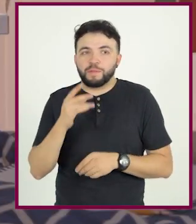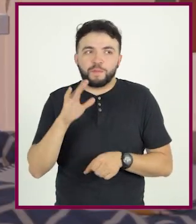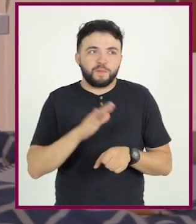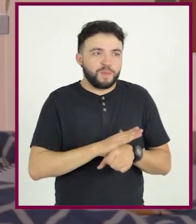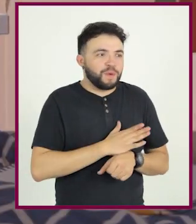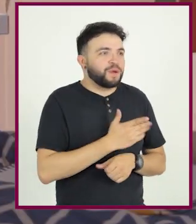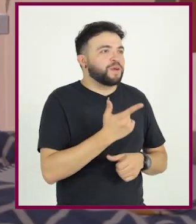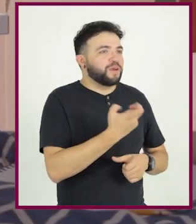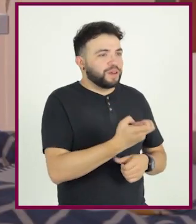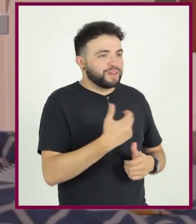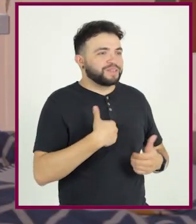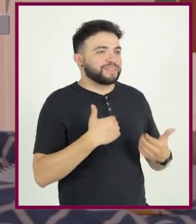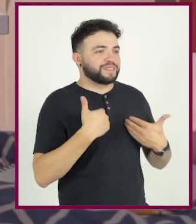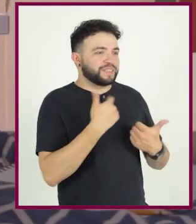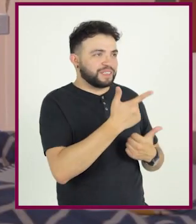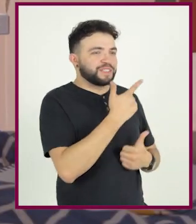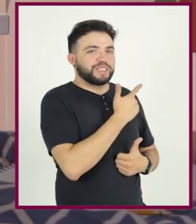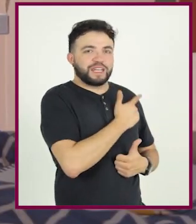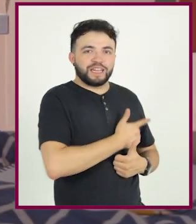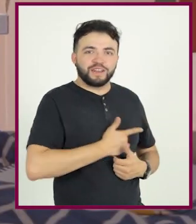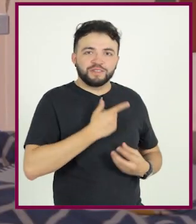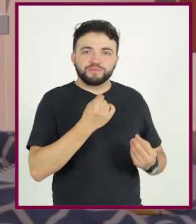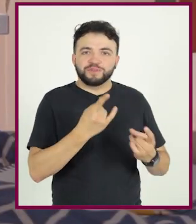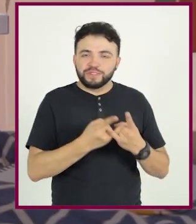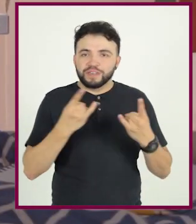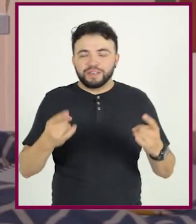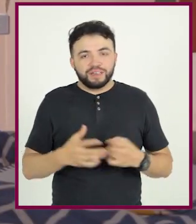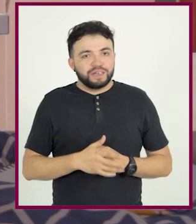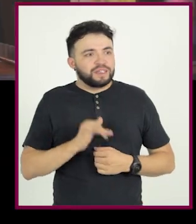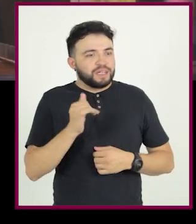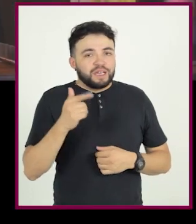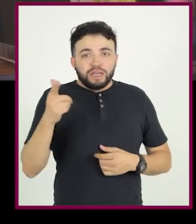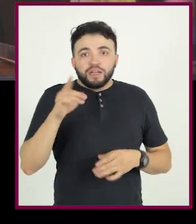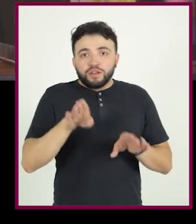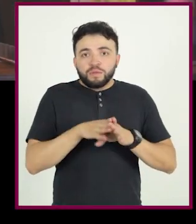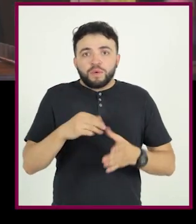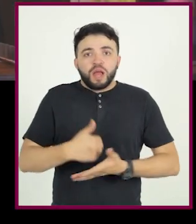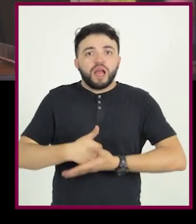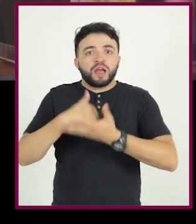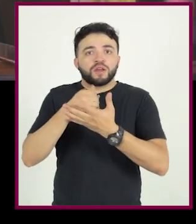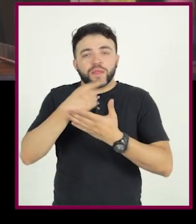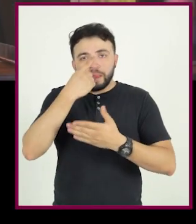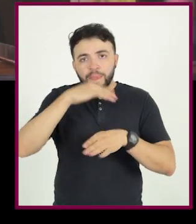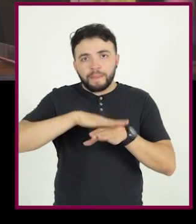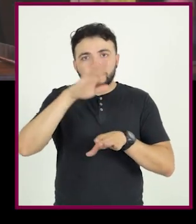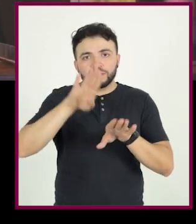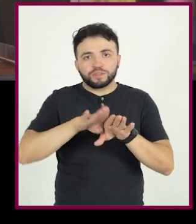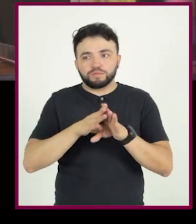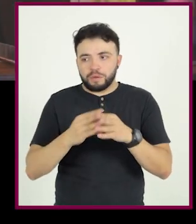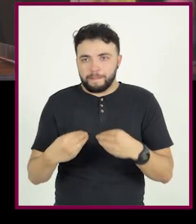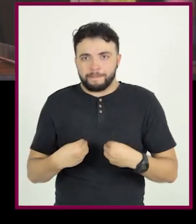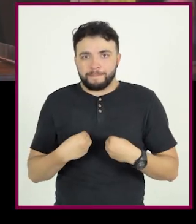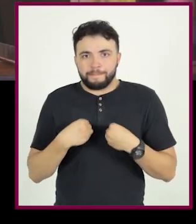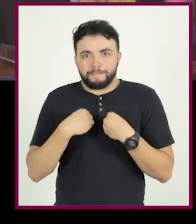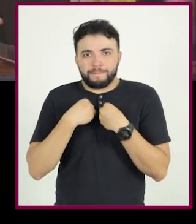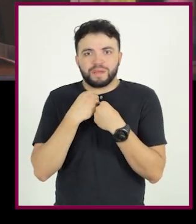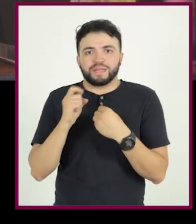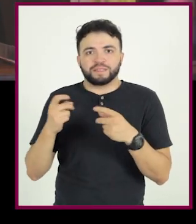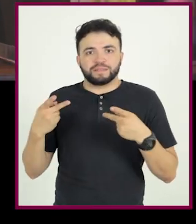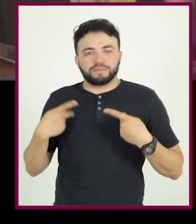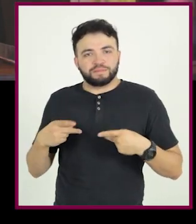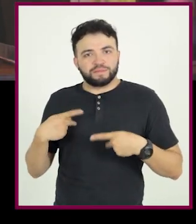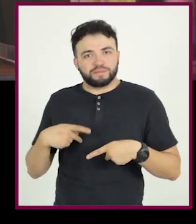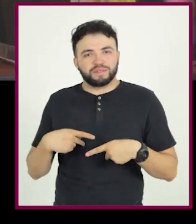las historias dentro de la historia. Bueno, dentro de las películas. Creo que ayuda a darles vida a los personajes de los textos. Y